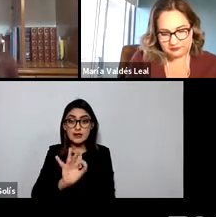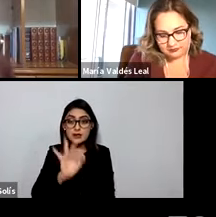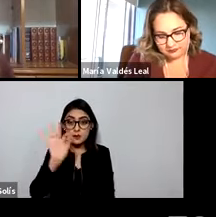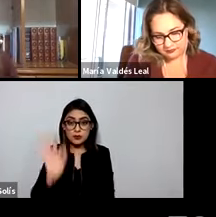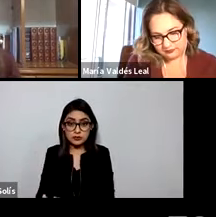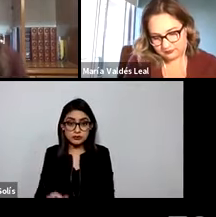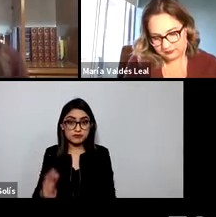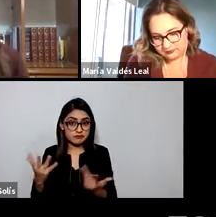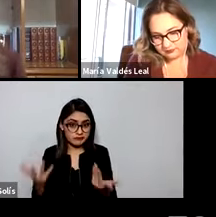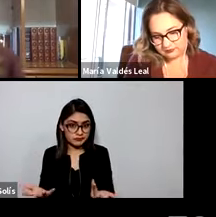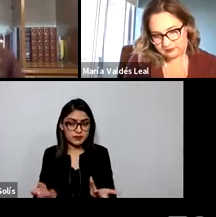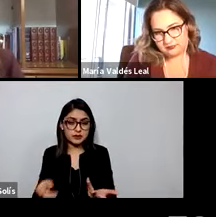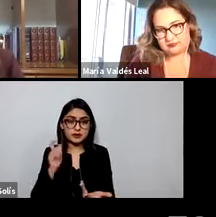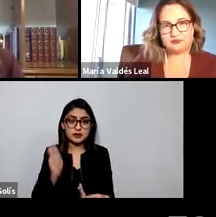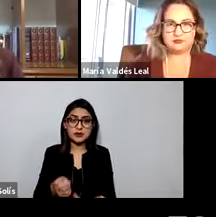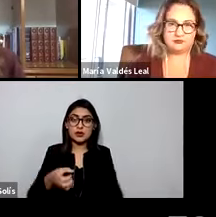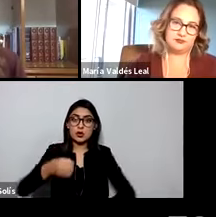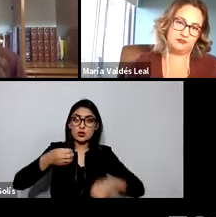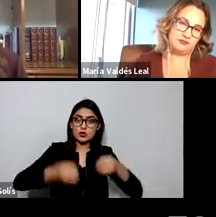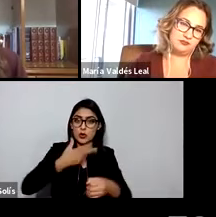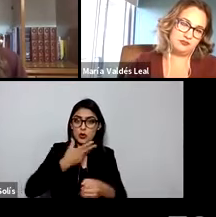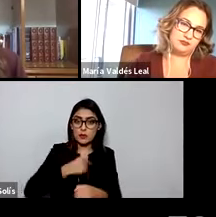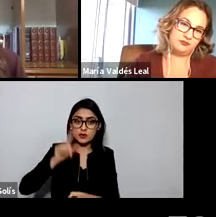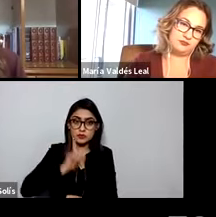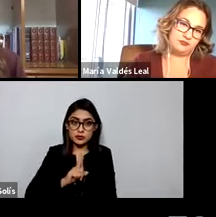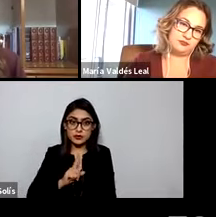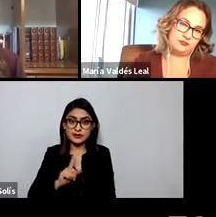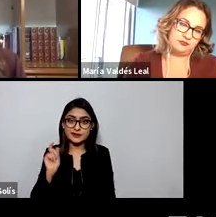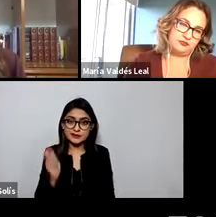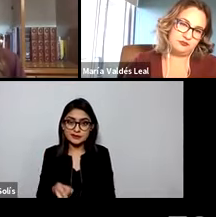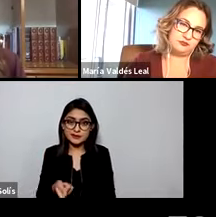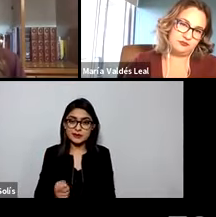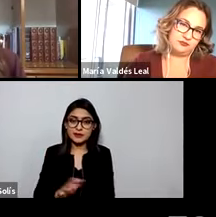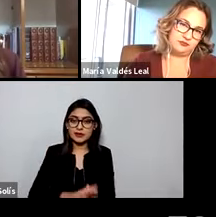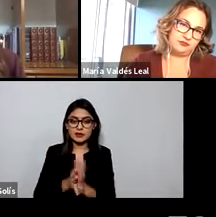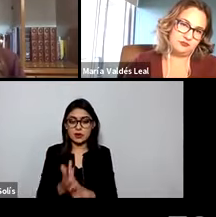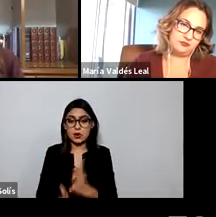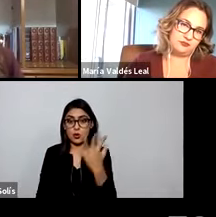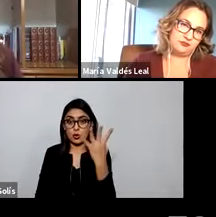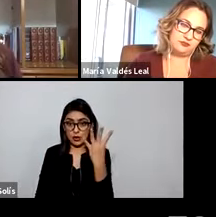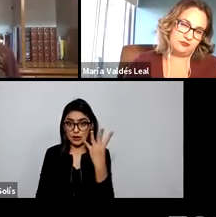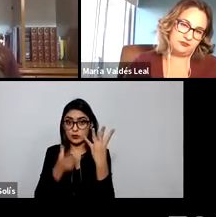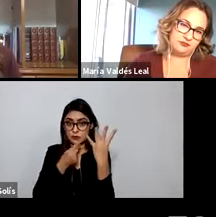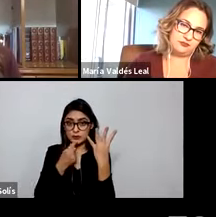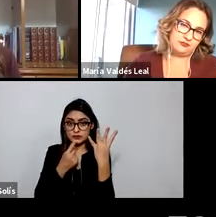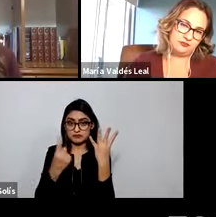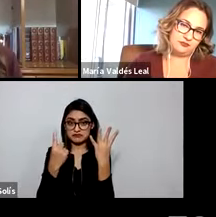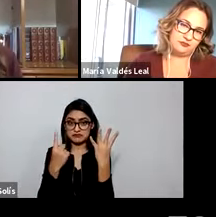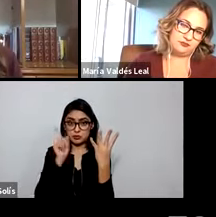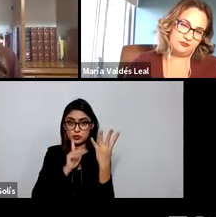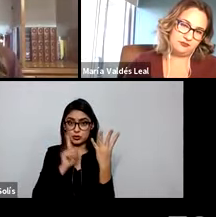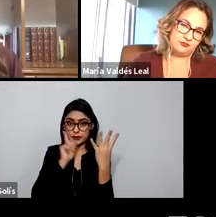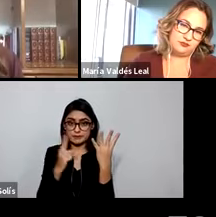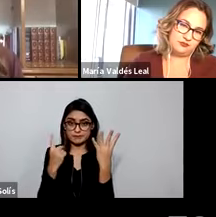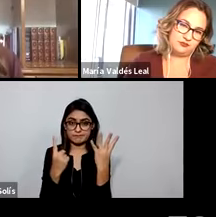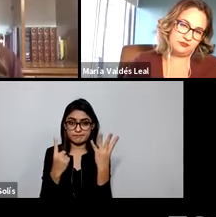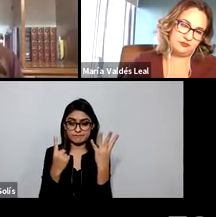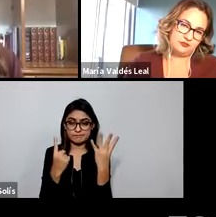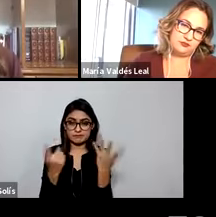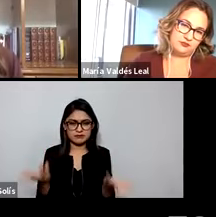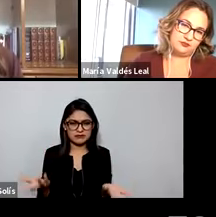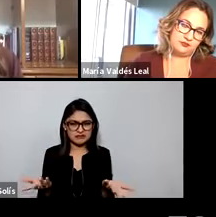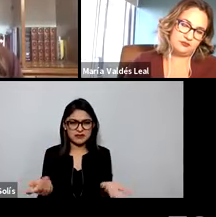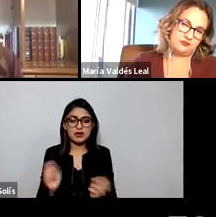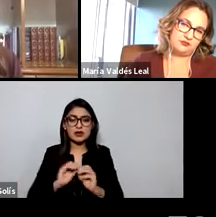de 5 juzgadoras y juzgadores, 4 son hombres y hay una mujer. Eso por una parte. Entonces, desde luego, es